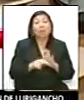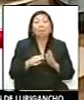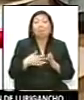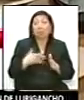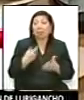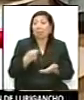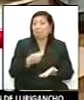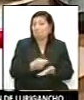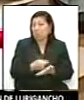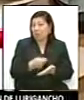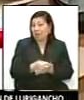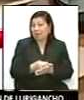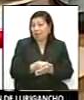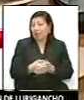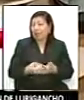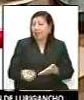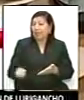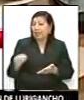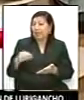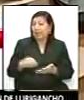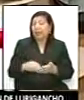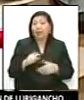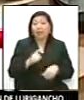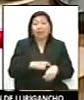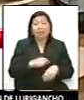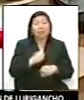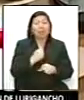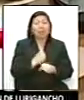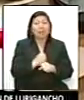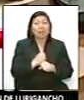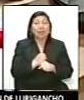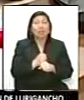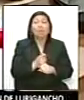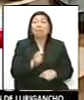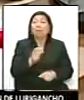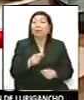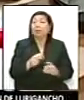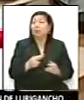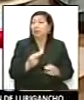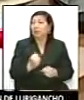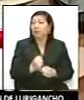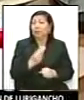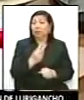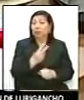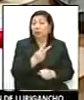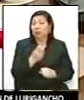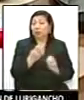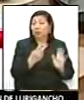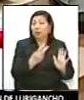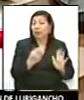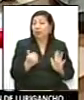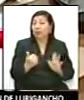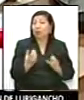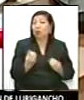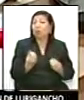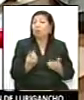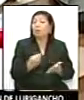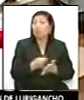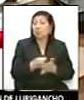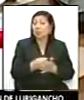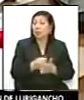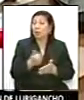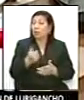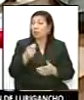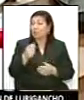pague la compensación por tiempo de servicio de los trabajadores del régimen laboral 276, como se paga a los